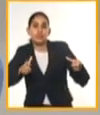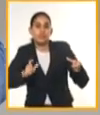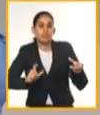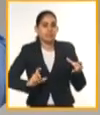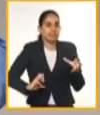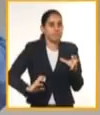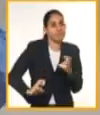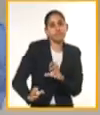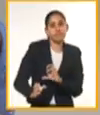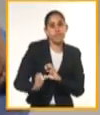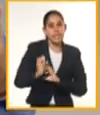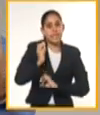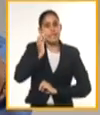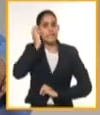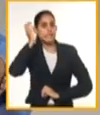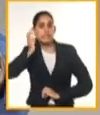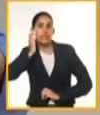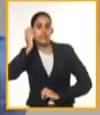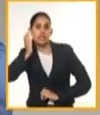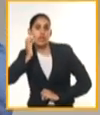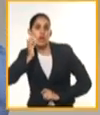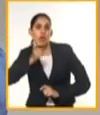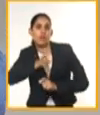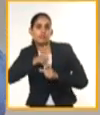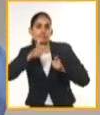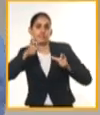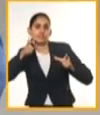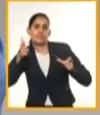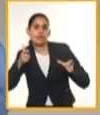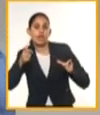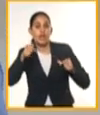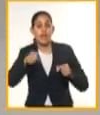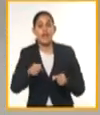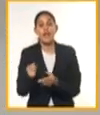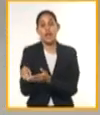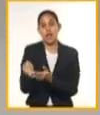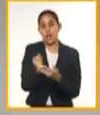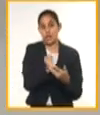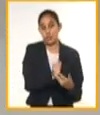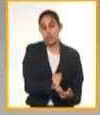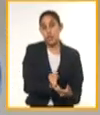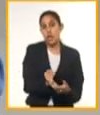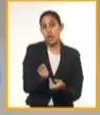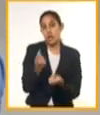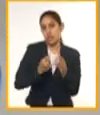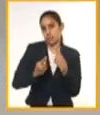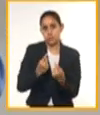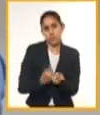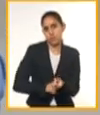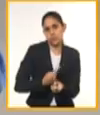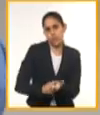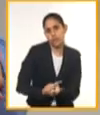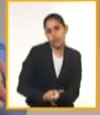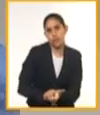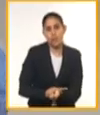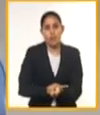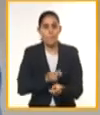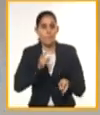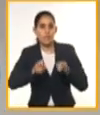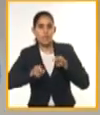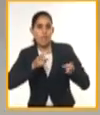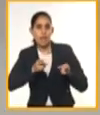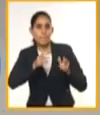opinión abrumadoramente mayoritaria que permite, como han estado haciendo hasta ahora, por ejemplo, gobernar por